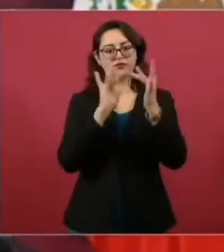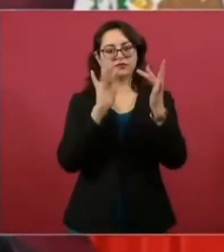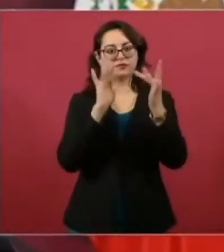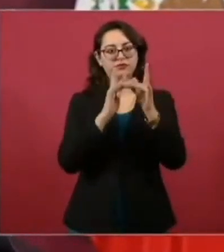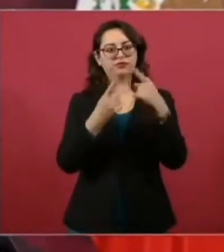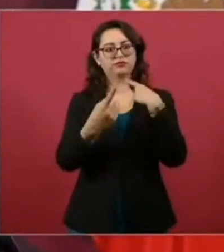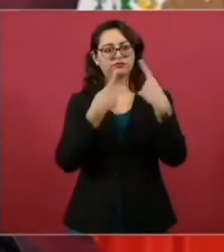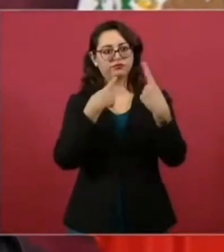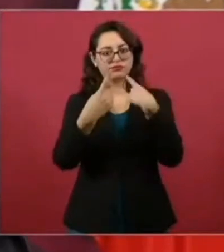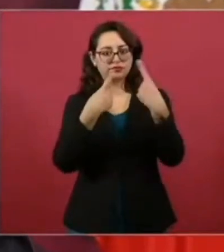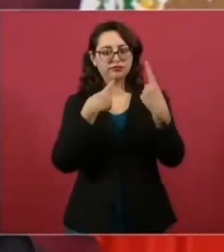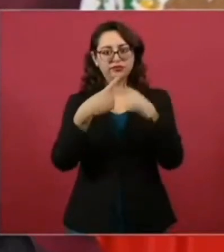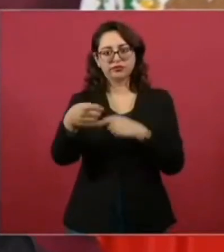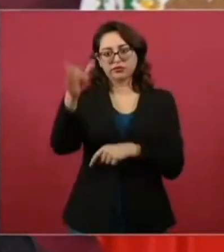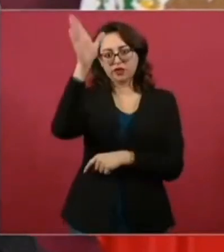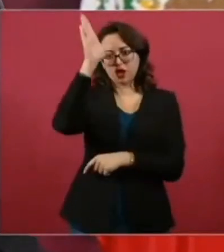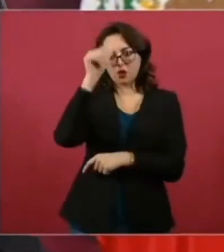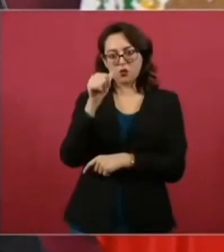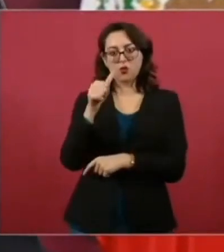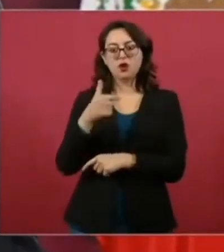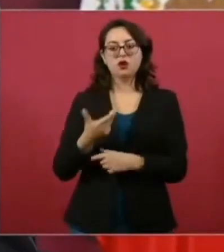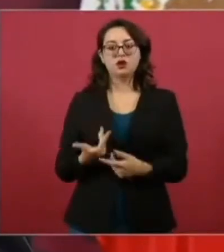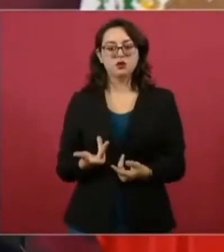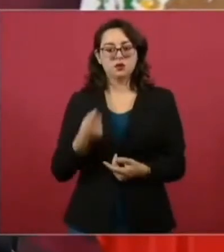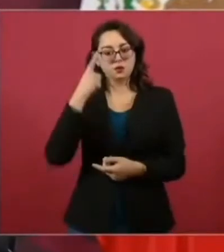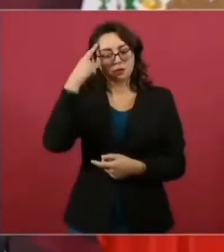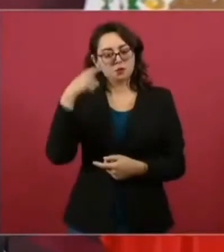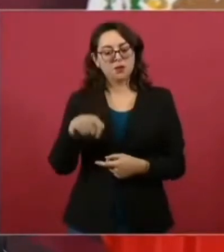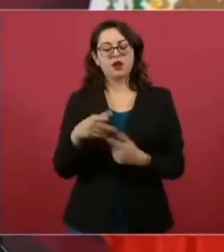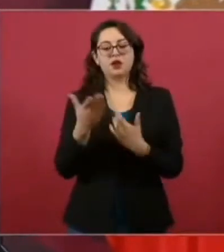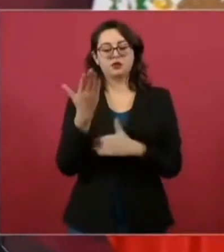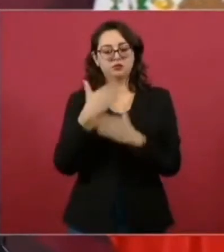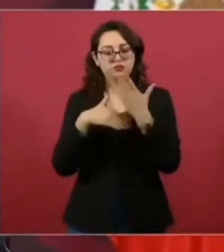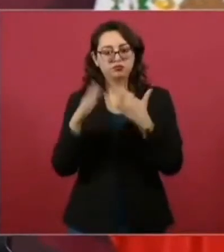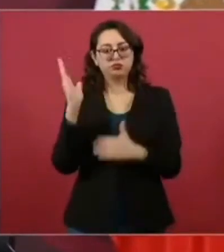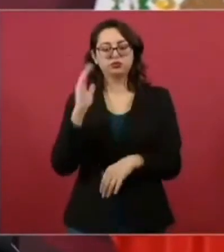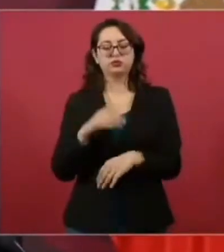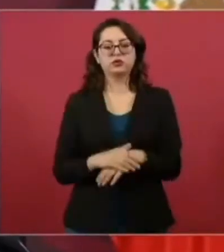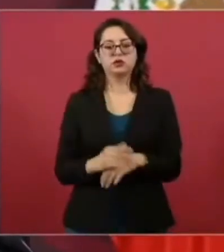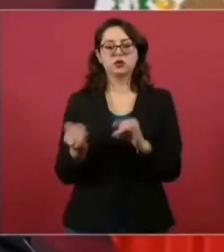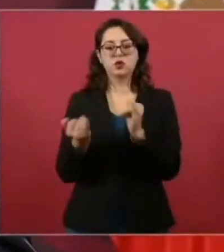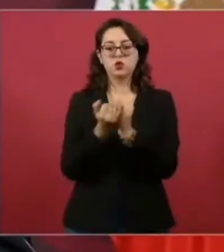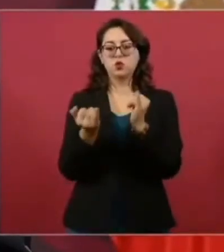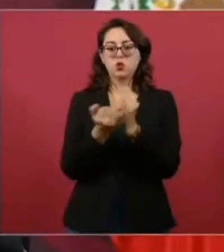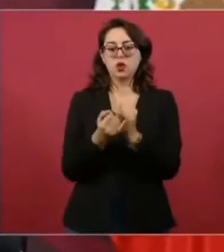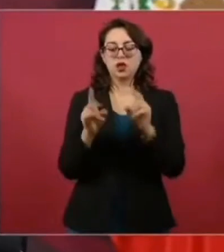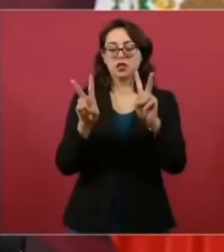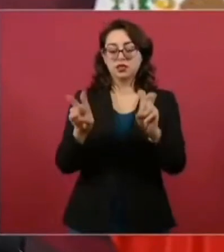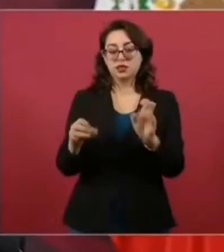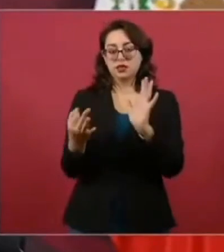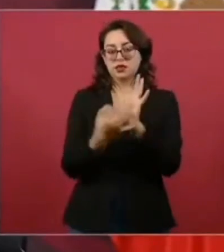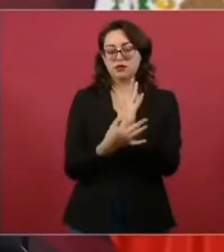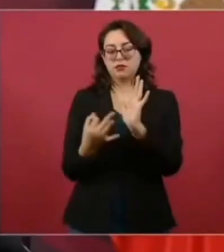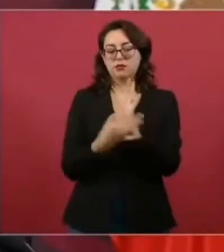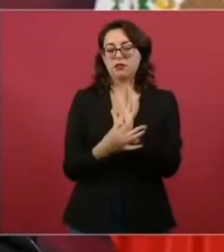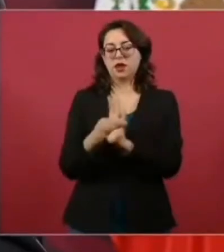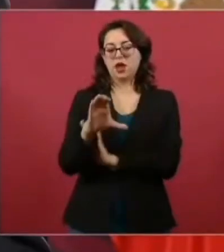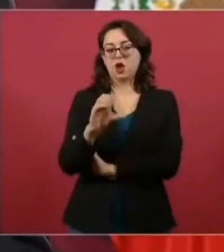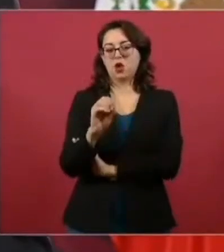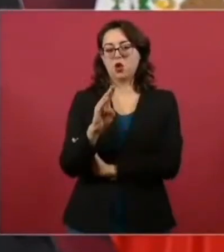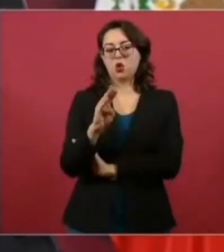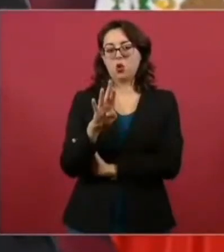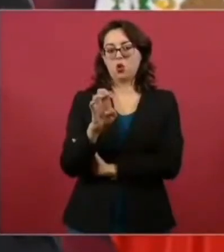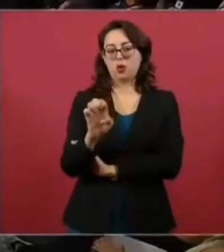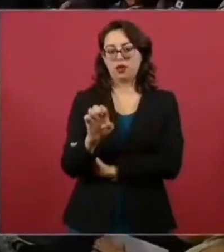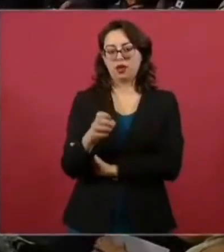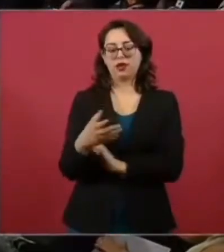chips, el utilizar el cobre, la infraestructura de Sonora, y así